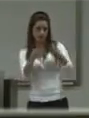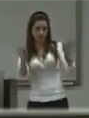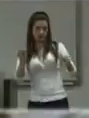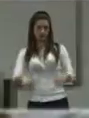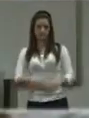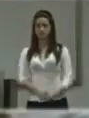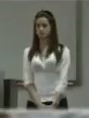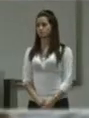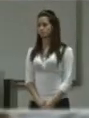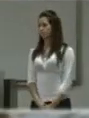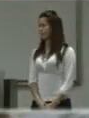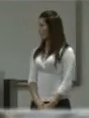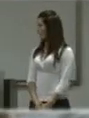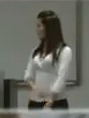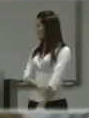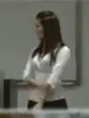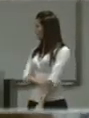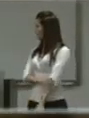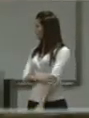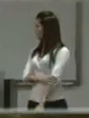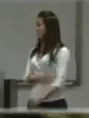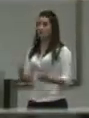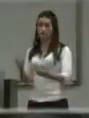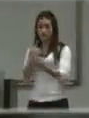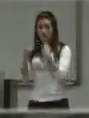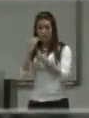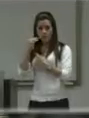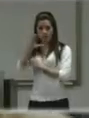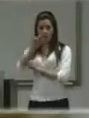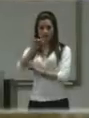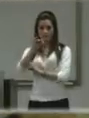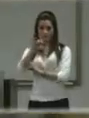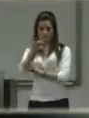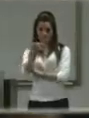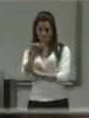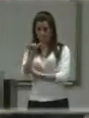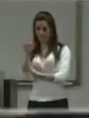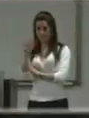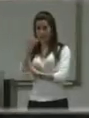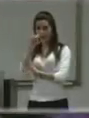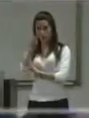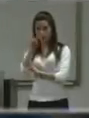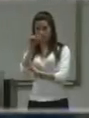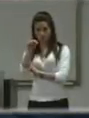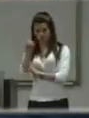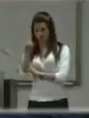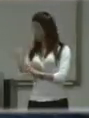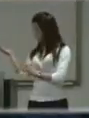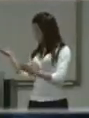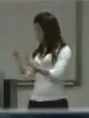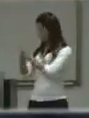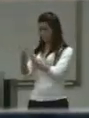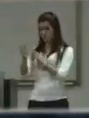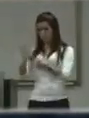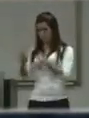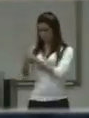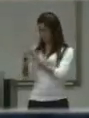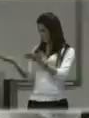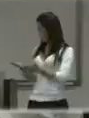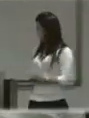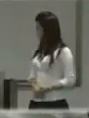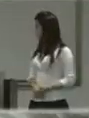esto Ahora voy a hablar con Camila que estuvo Camila Lozano te puedes presentar por favor